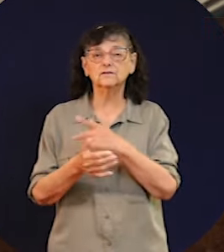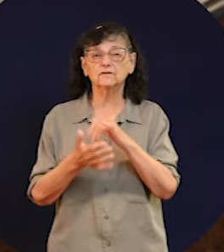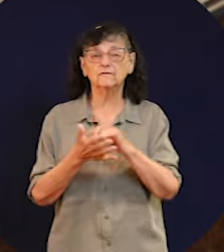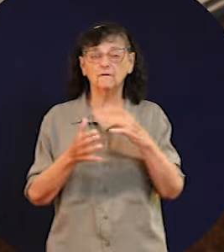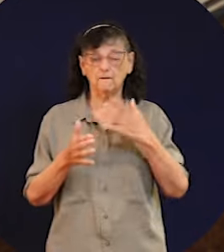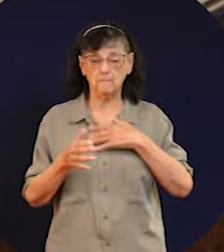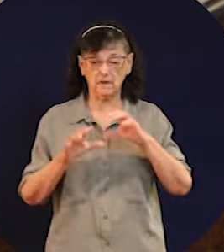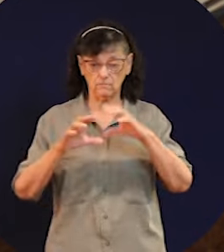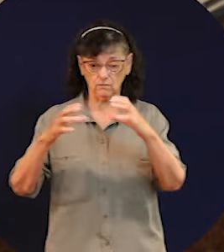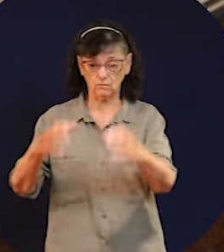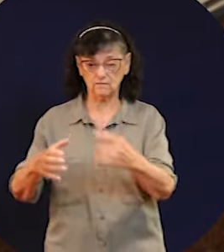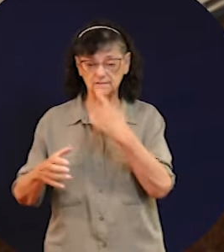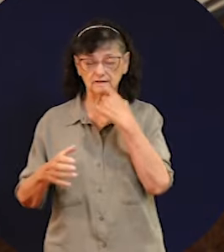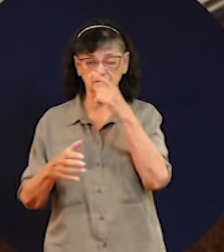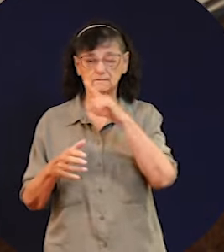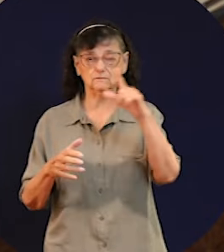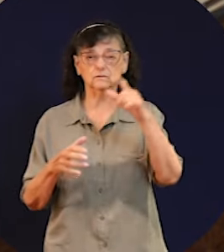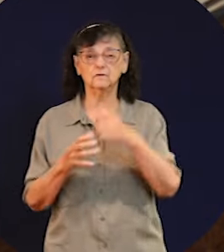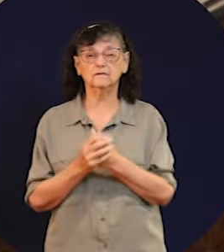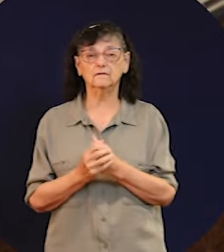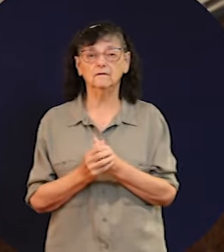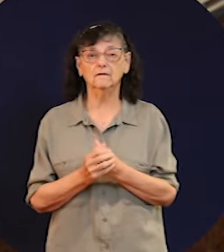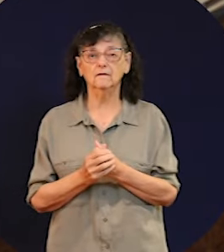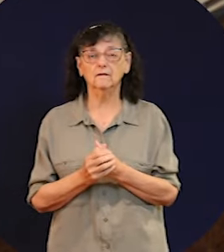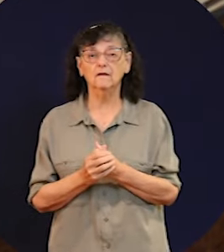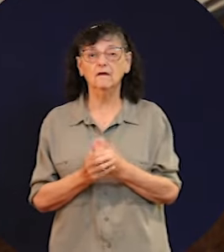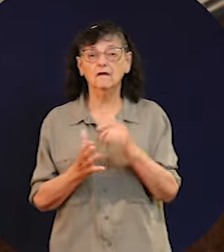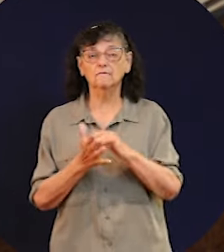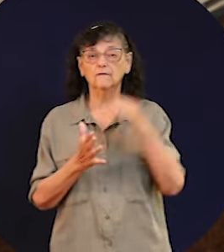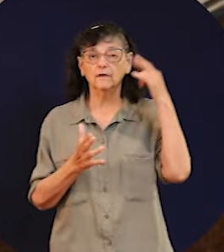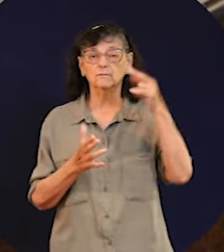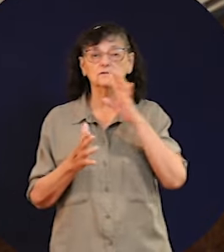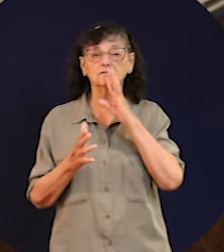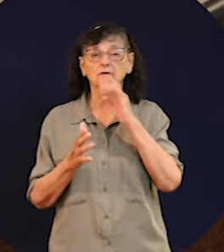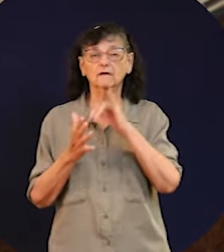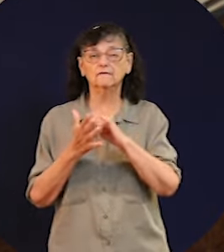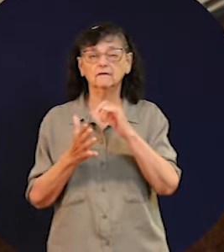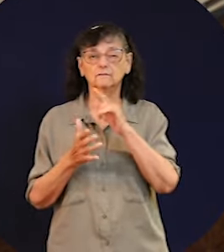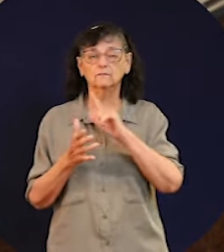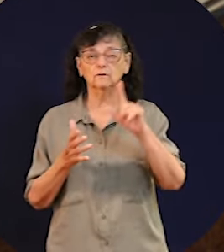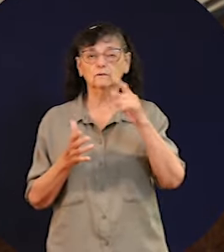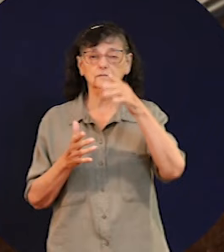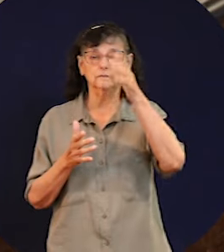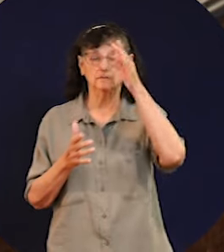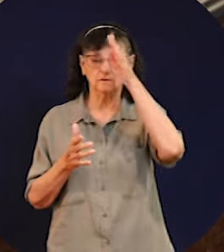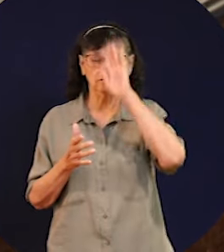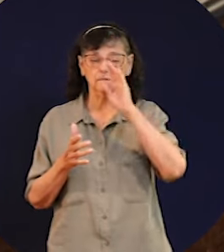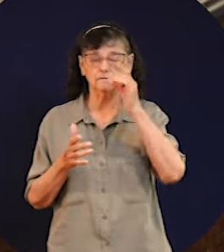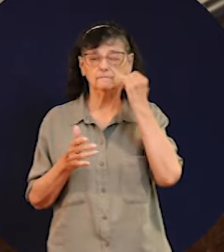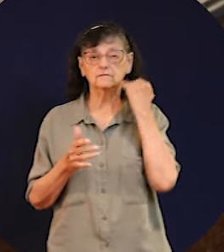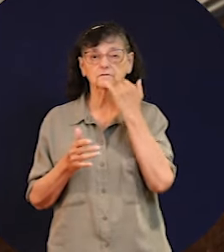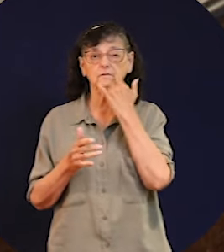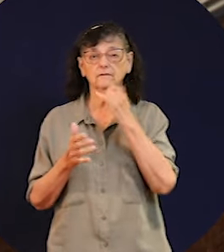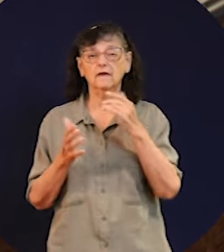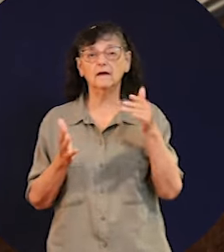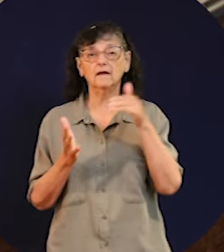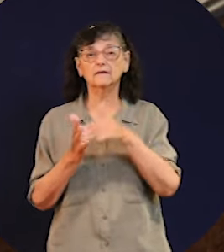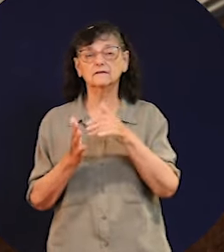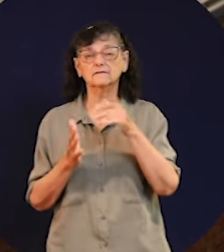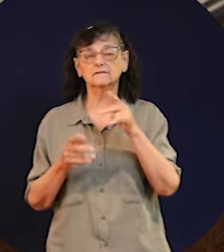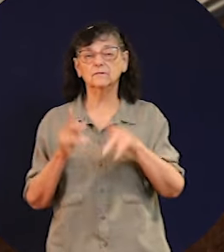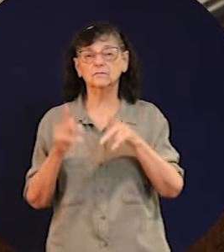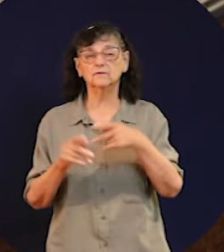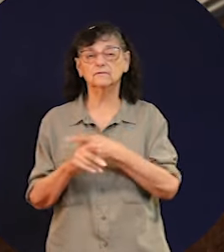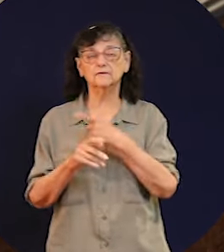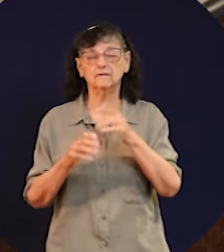mi rebaño, dice el Señor. Por eso habló así el Señor, Dios de Israel, contra los pastores